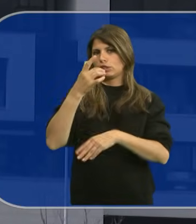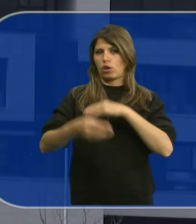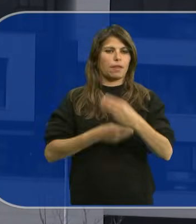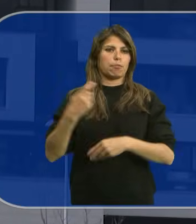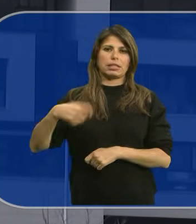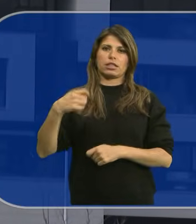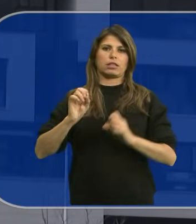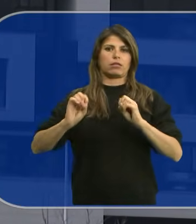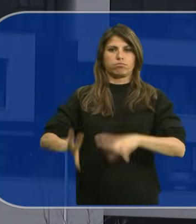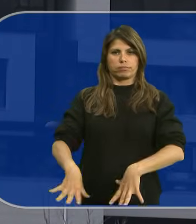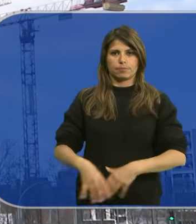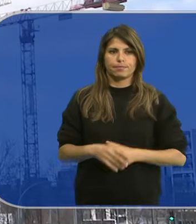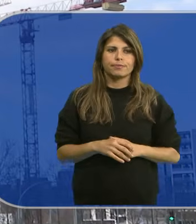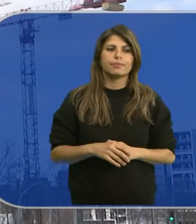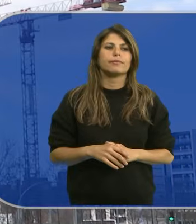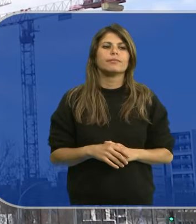del gobierno.